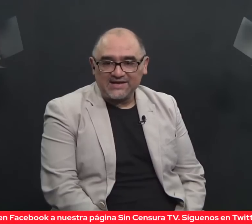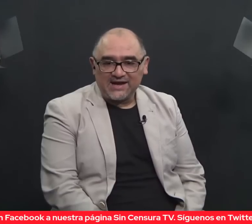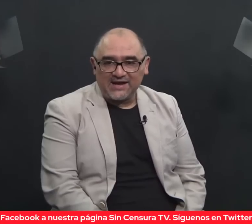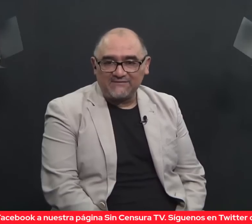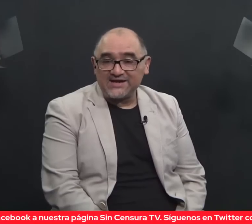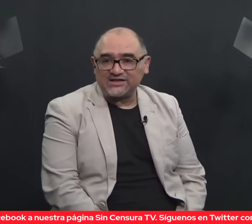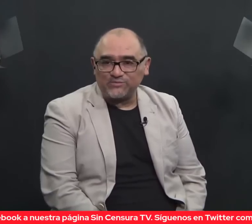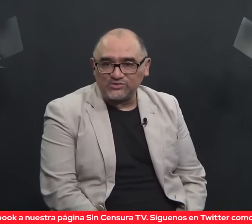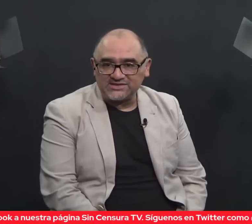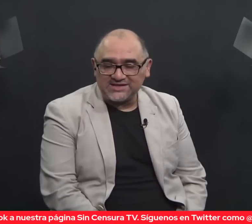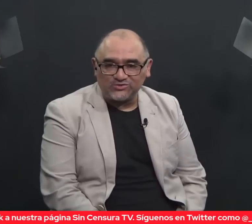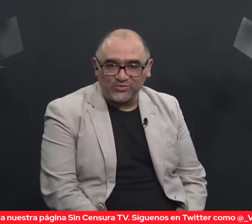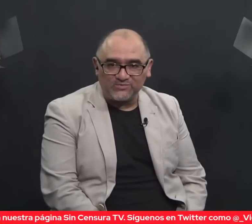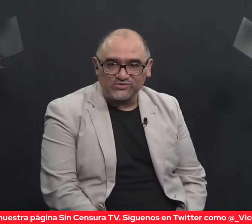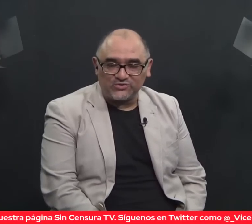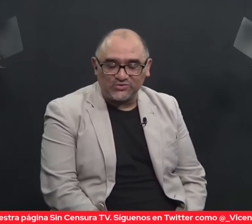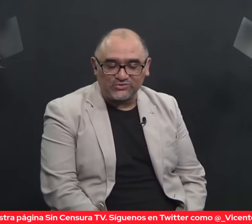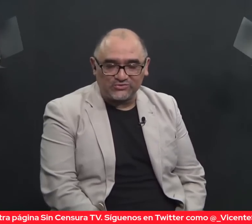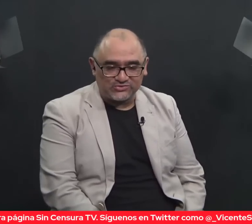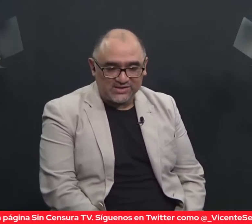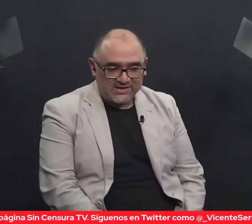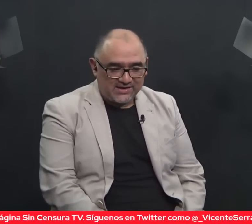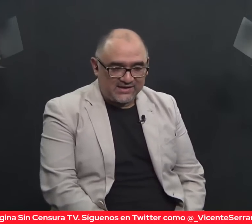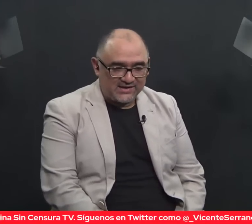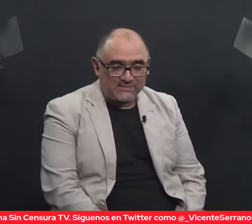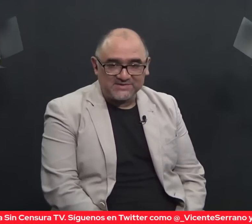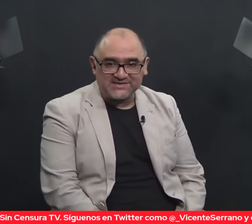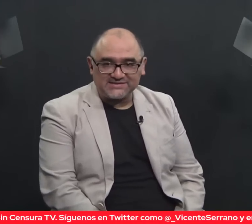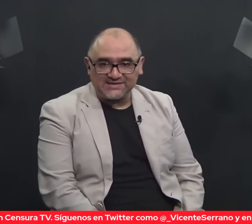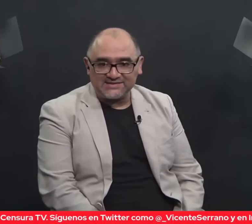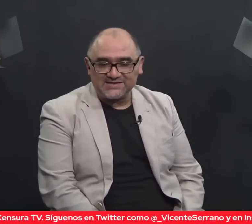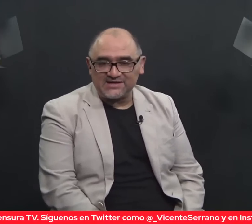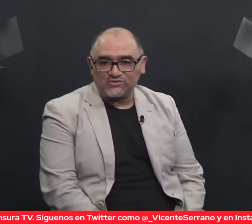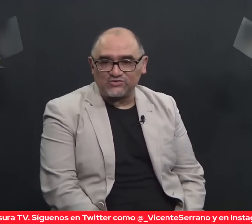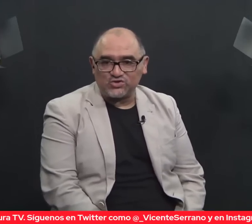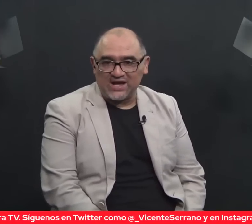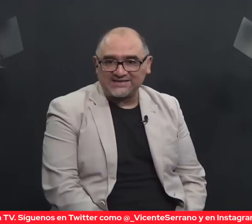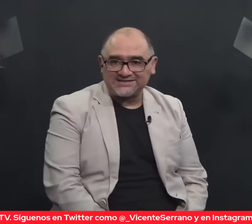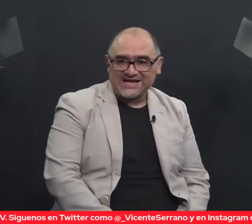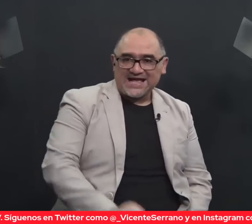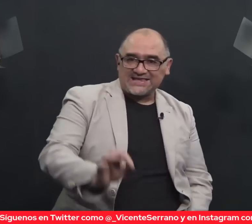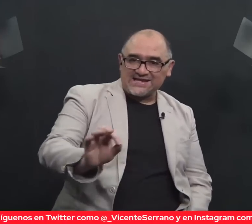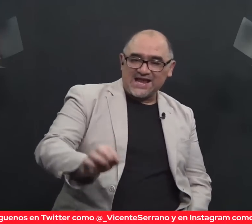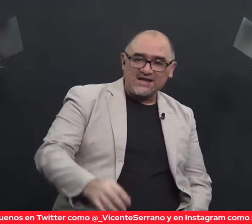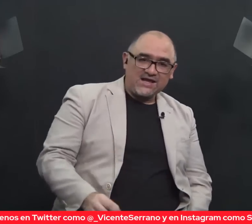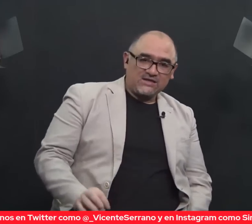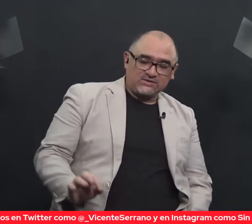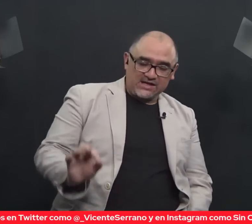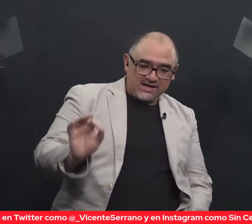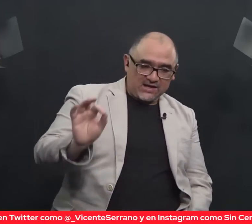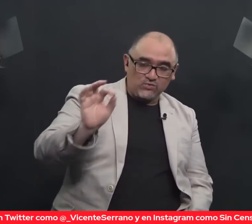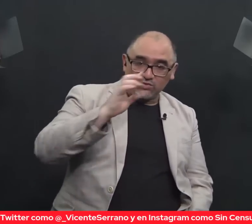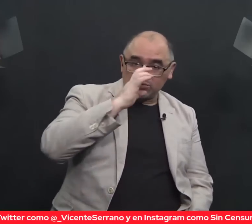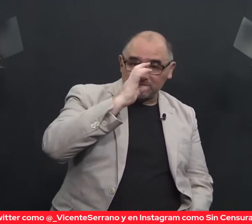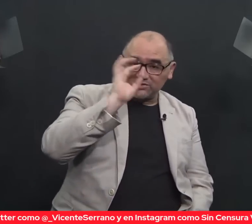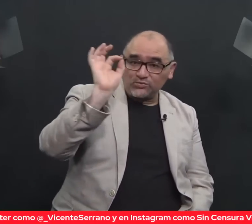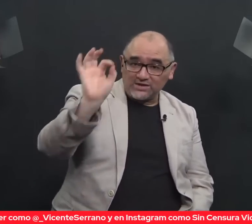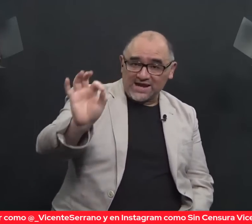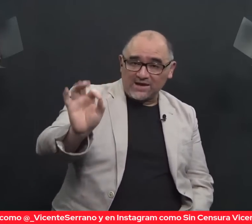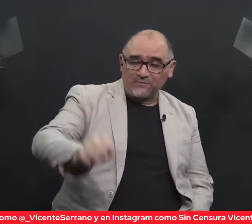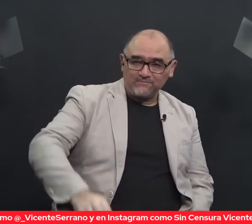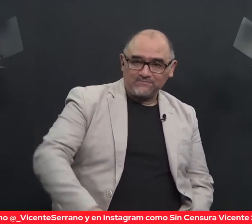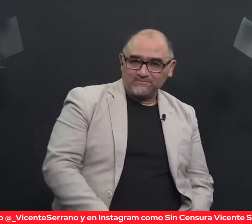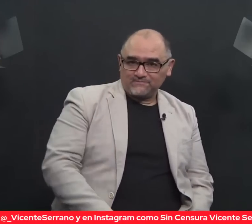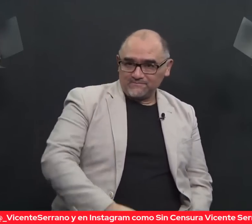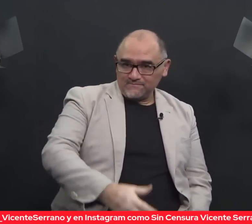charla a varias voces que tuvimos con otros representantes de las corcholatas. Daniel tiene un conocimiento